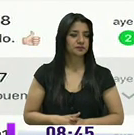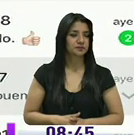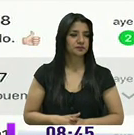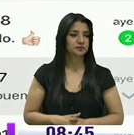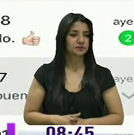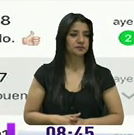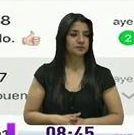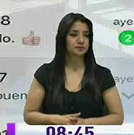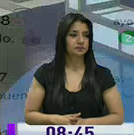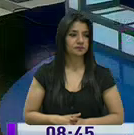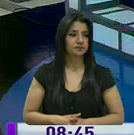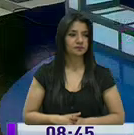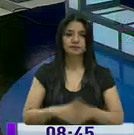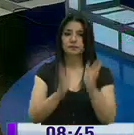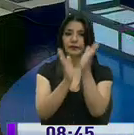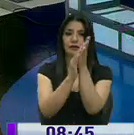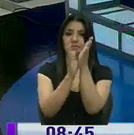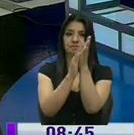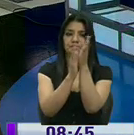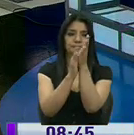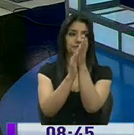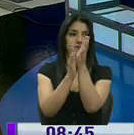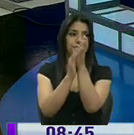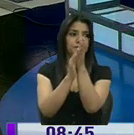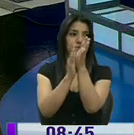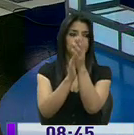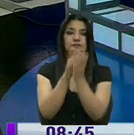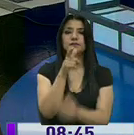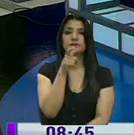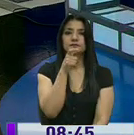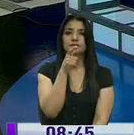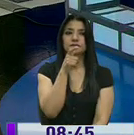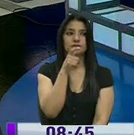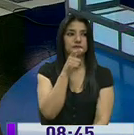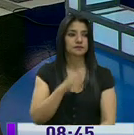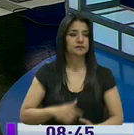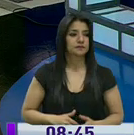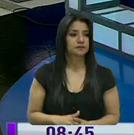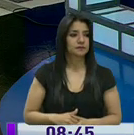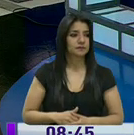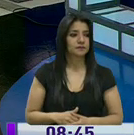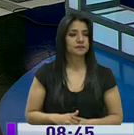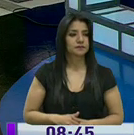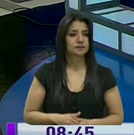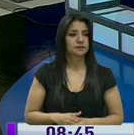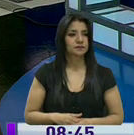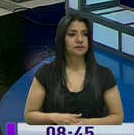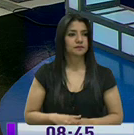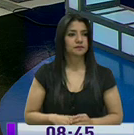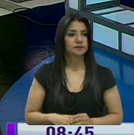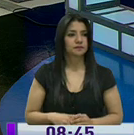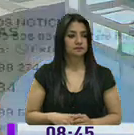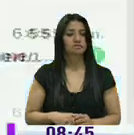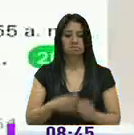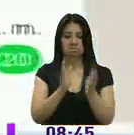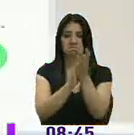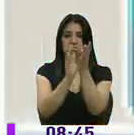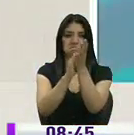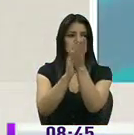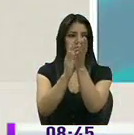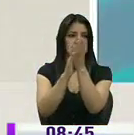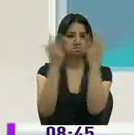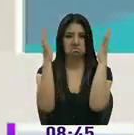el aplauso del día se lo lleva por favor el aplauso póngame la profesión el día